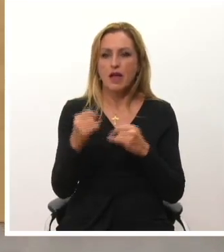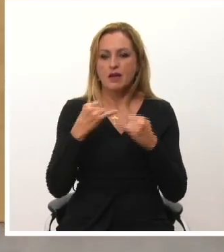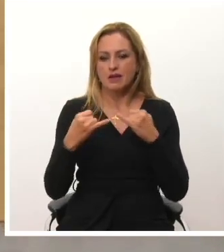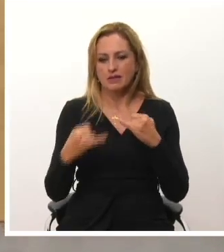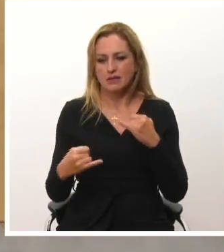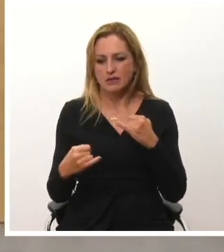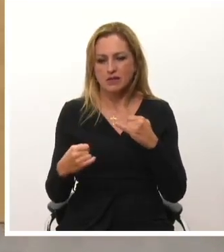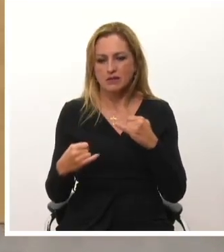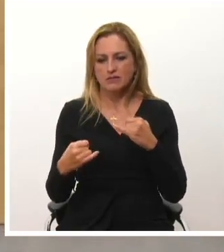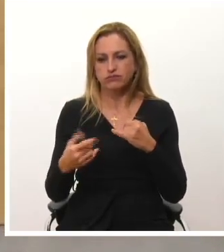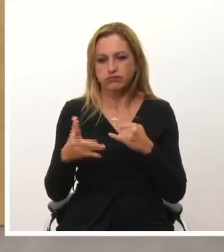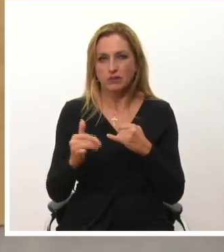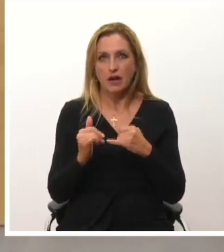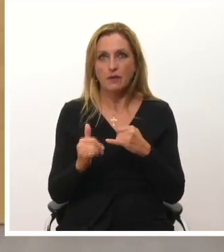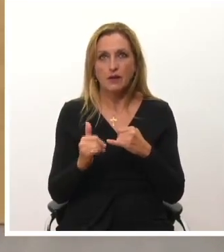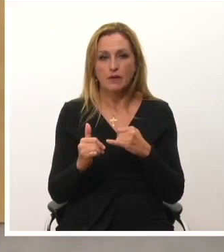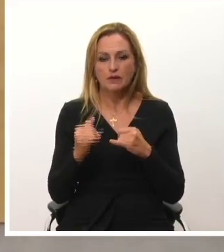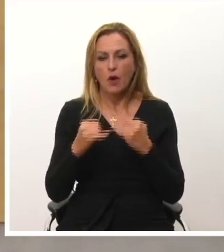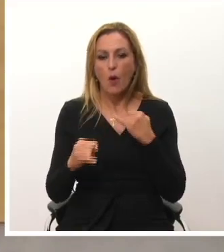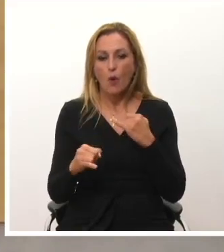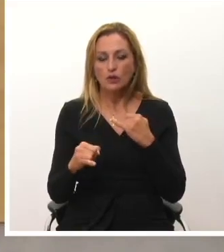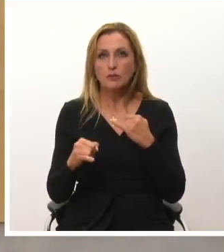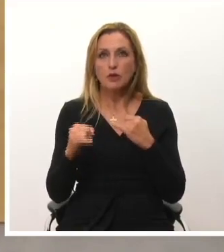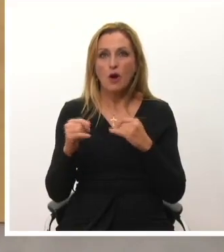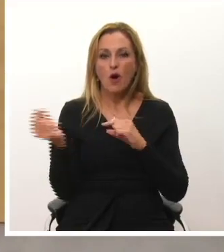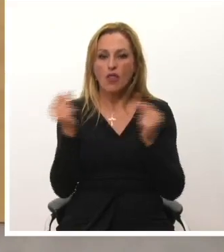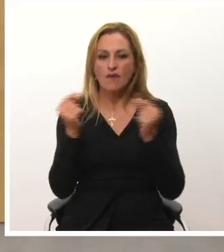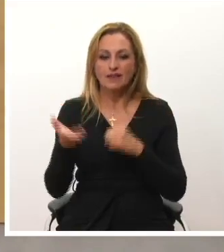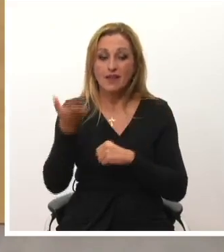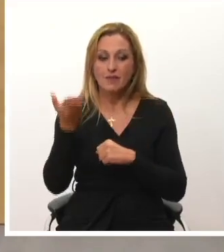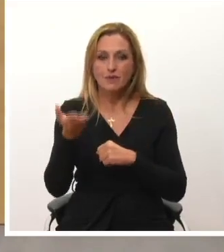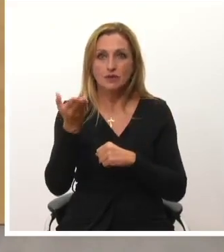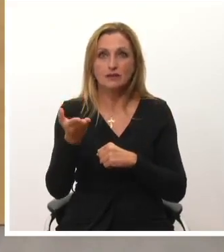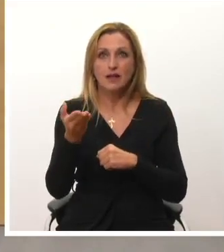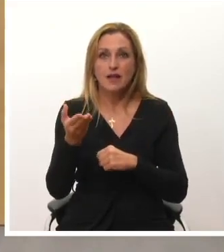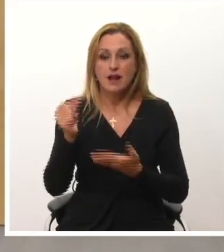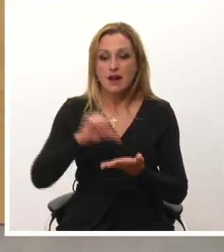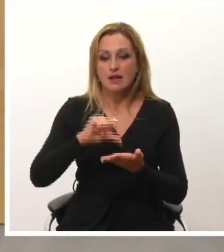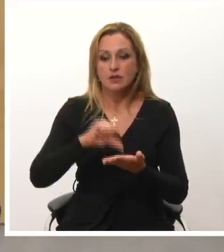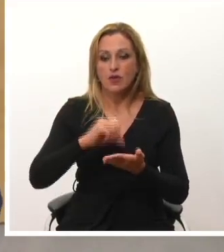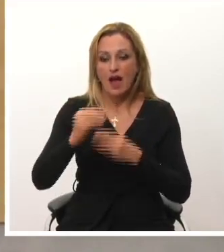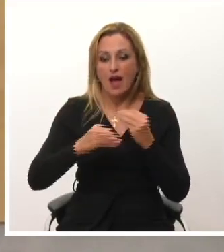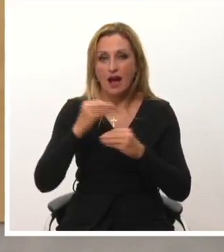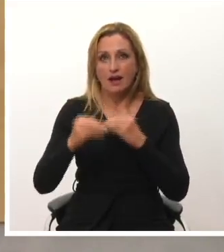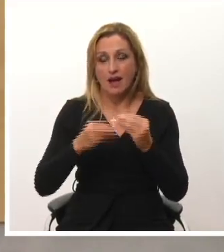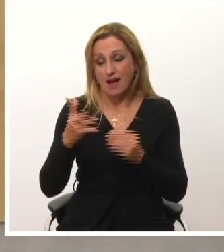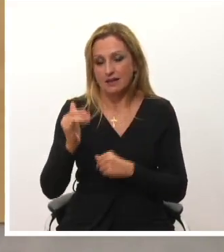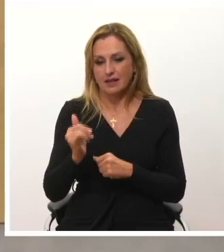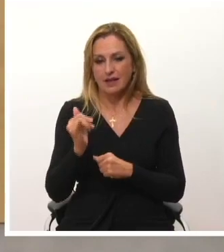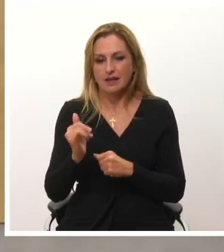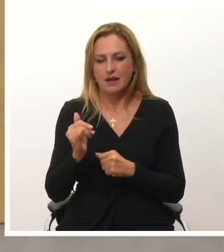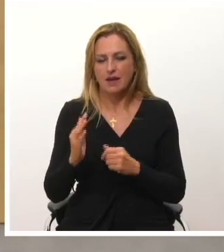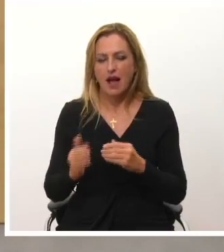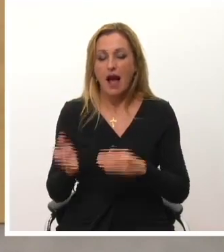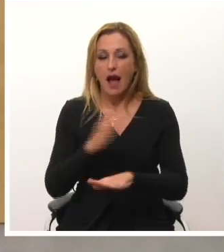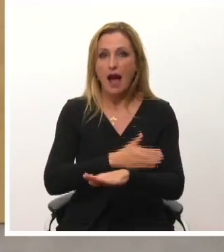este por último por tanto es uno de los últimos debates importantes que vamos a tener en la ciudad las próximas elecciones de mayo del